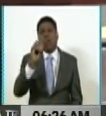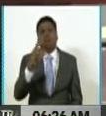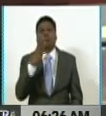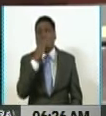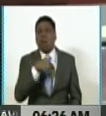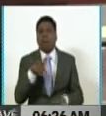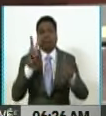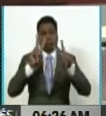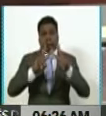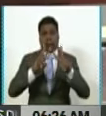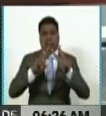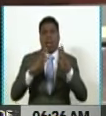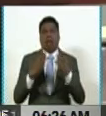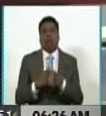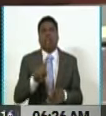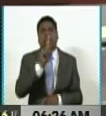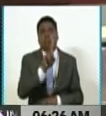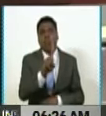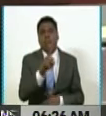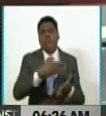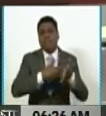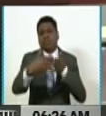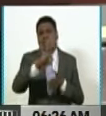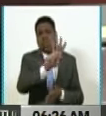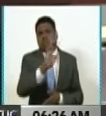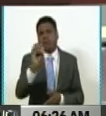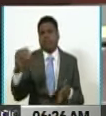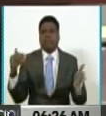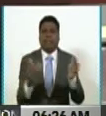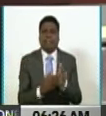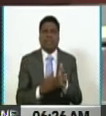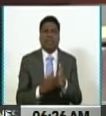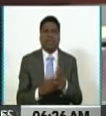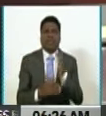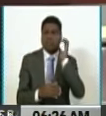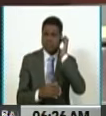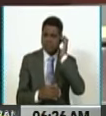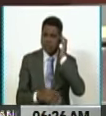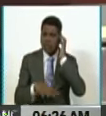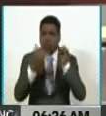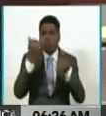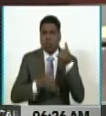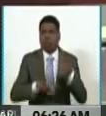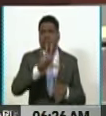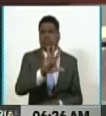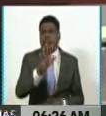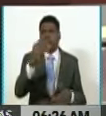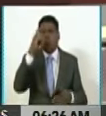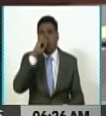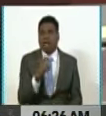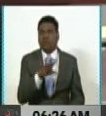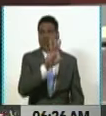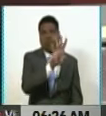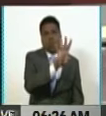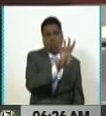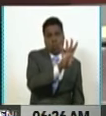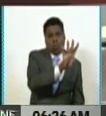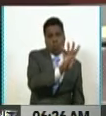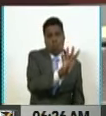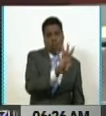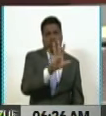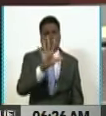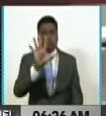dado 1.400.000 viviendas al pueblo en los últimos 5 años. En Colombia se entregan 4, 5 y de forma